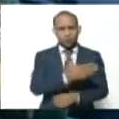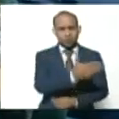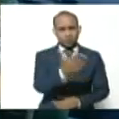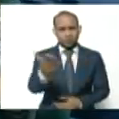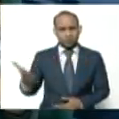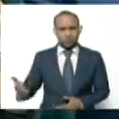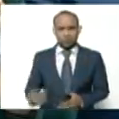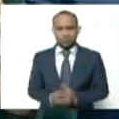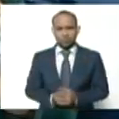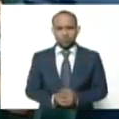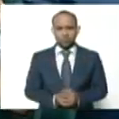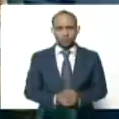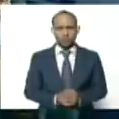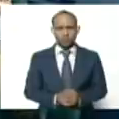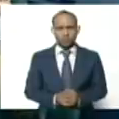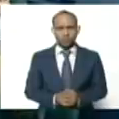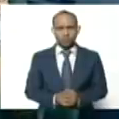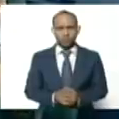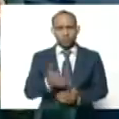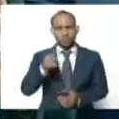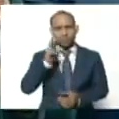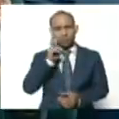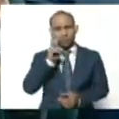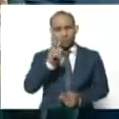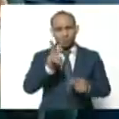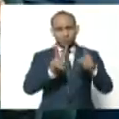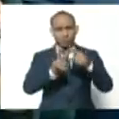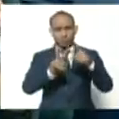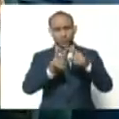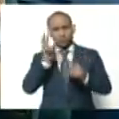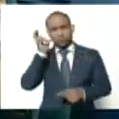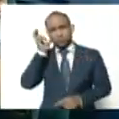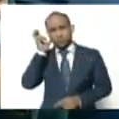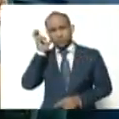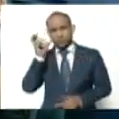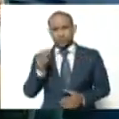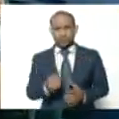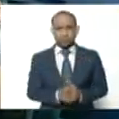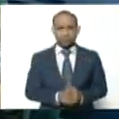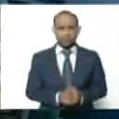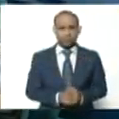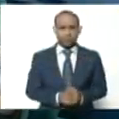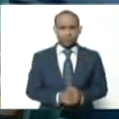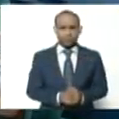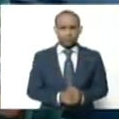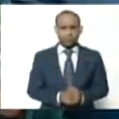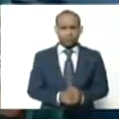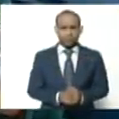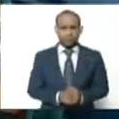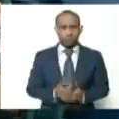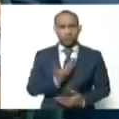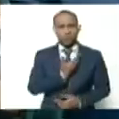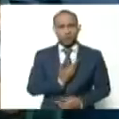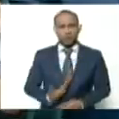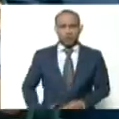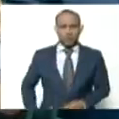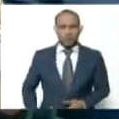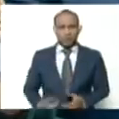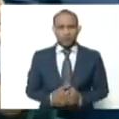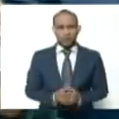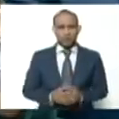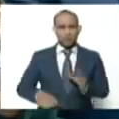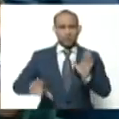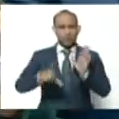todos y a quienes a esta hora nos escuchan a través de Venezolana de Televisión. Presidente, la